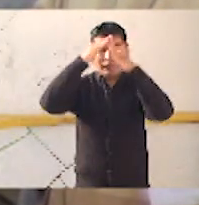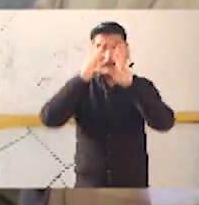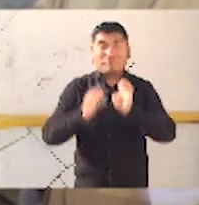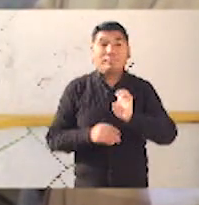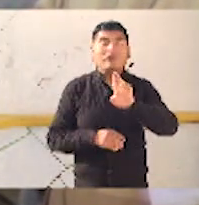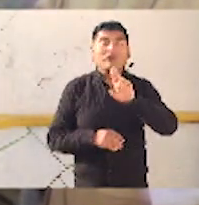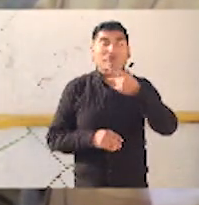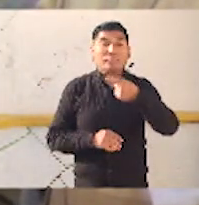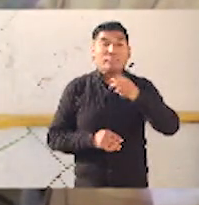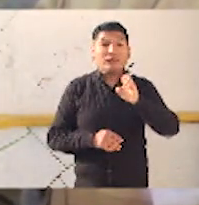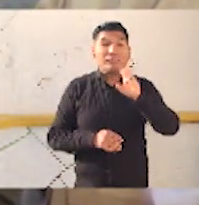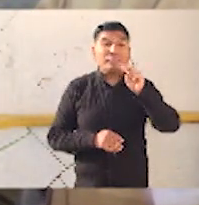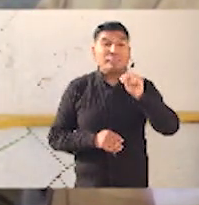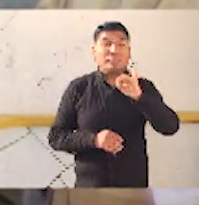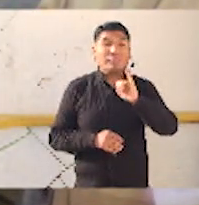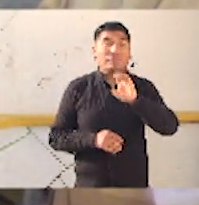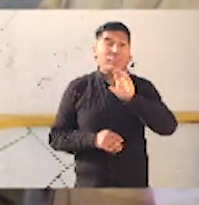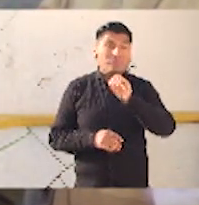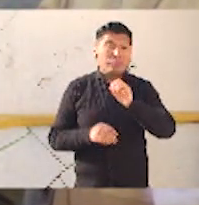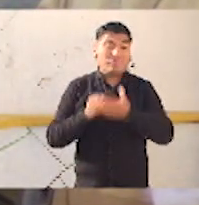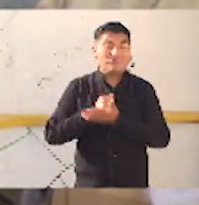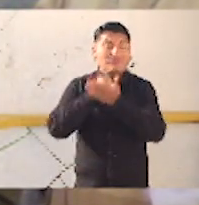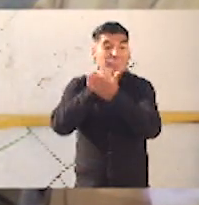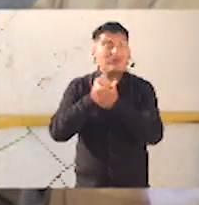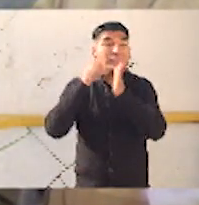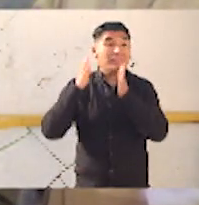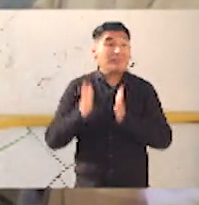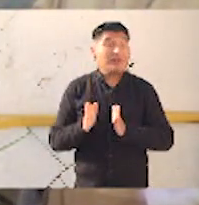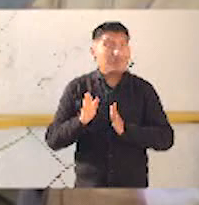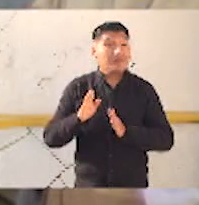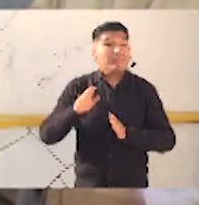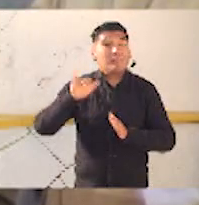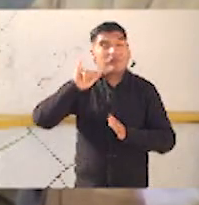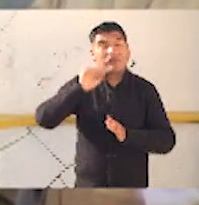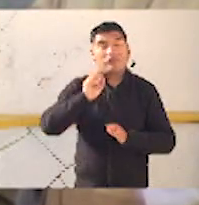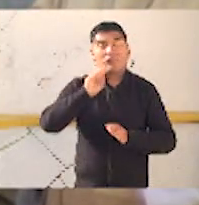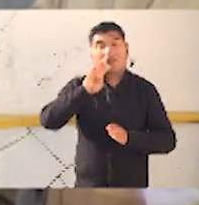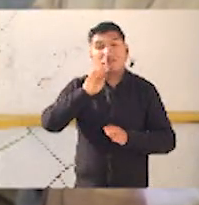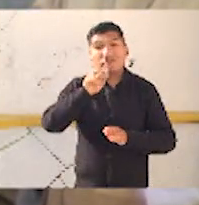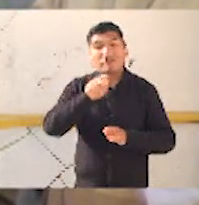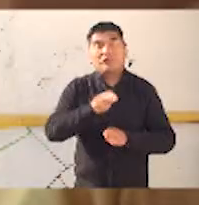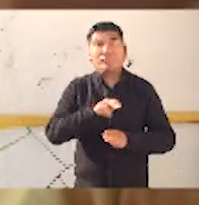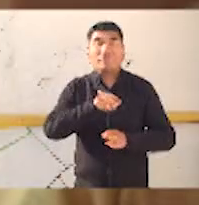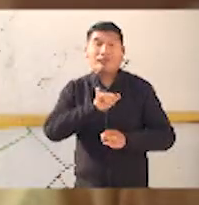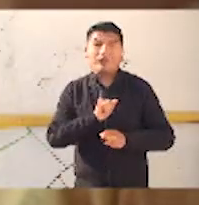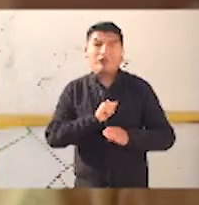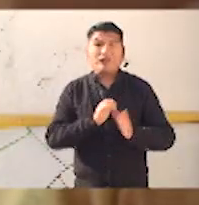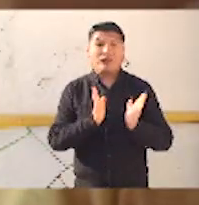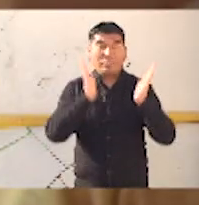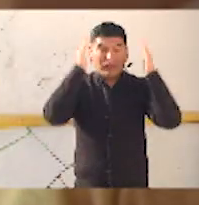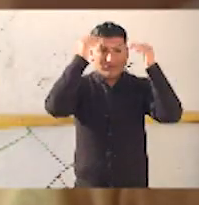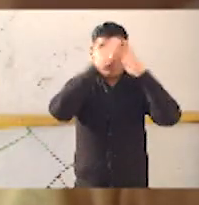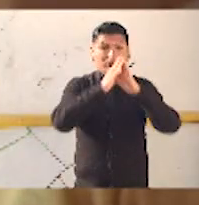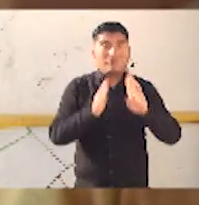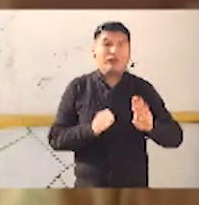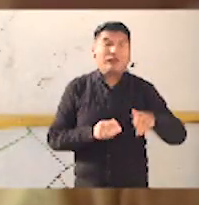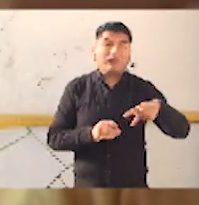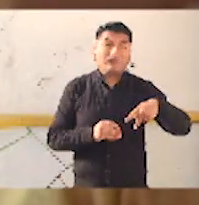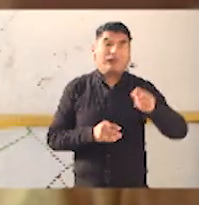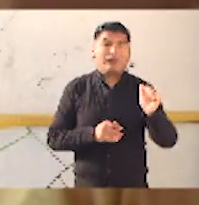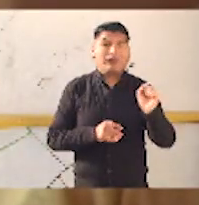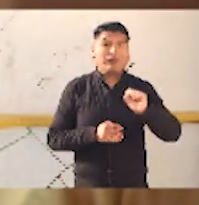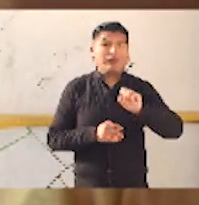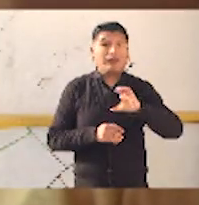Eugenio, a sus auxiliares, Monseñor Giovanni y Monseñor Pascual, al